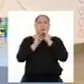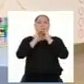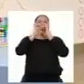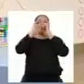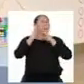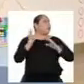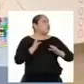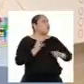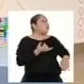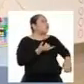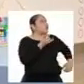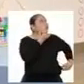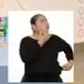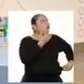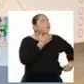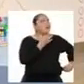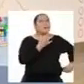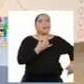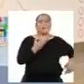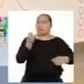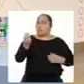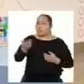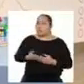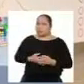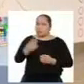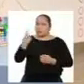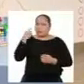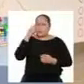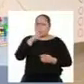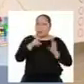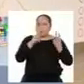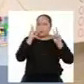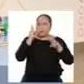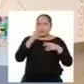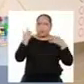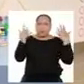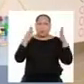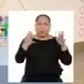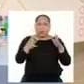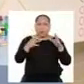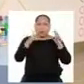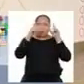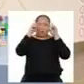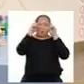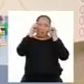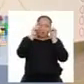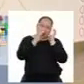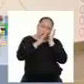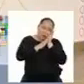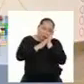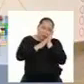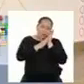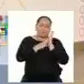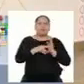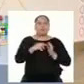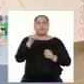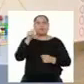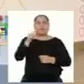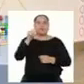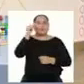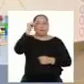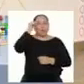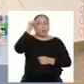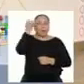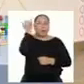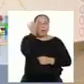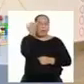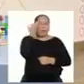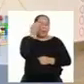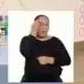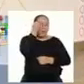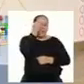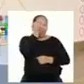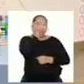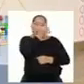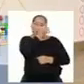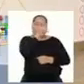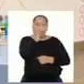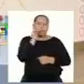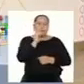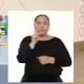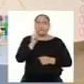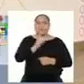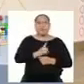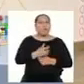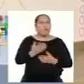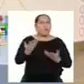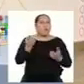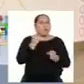¿Qué pasó? ¿Cómo que qué pasó? ¿Acaso no te diste cuenta de que te quedaste dormido? Y ese truquito de dibujarte ojos en los